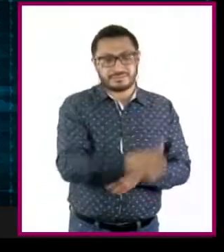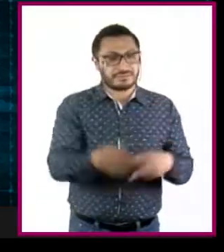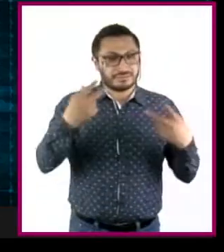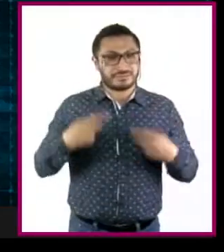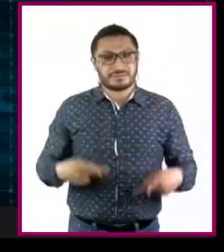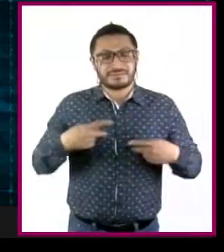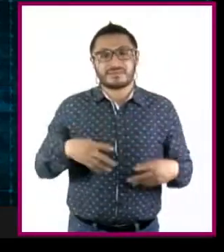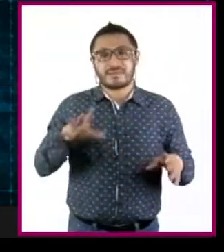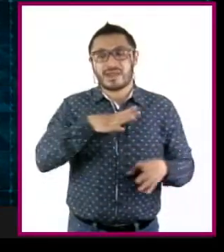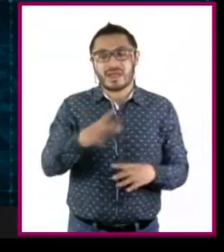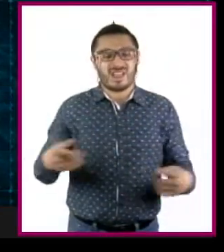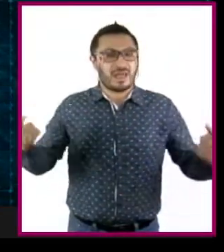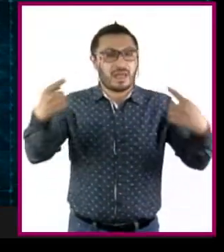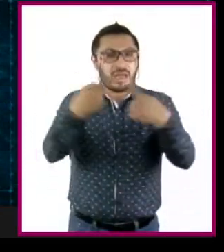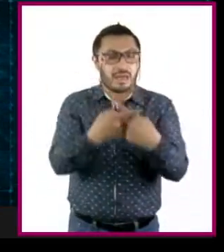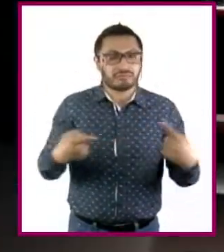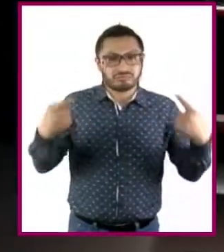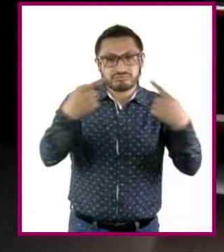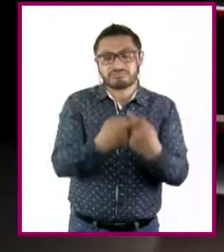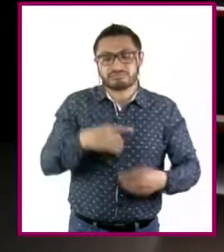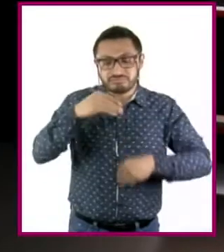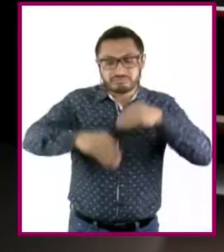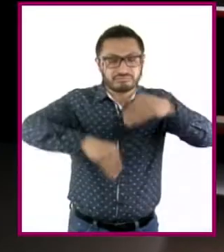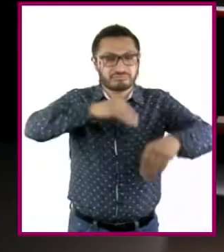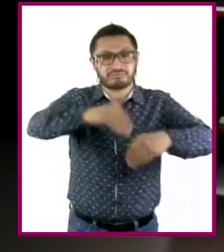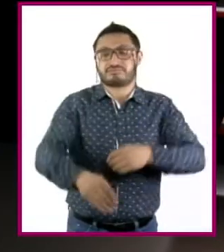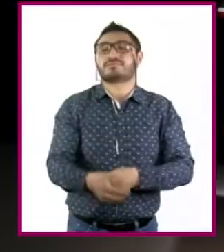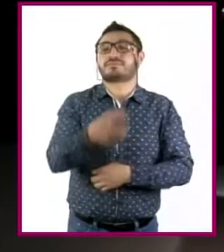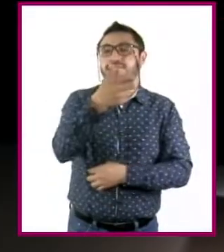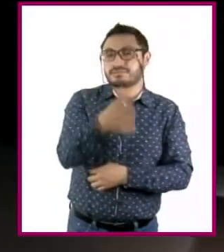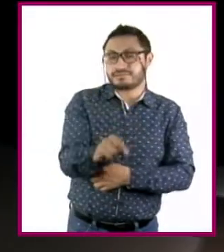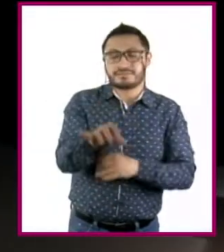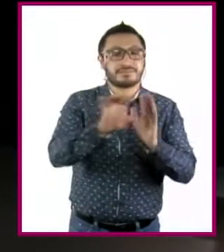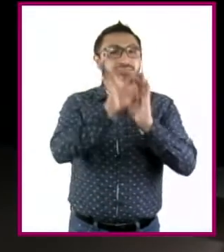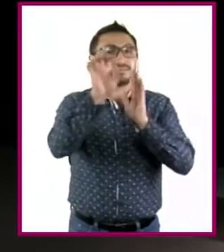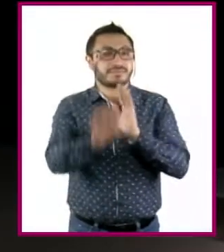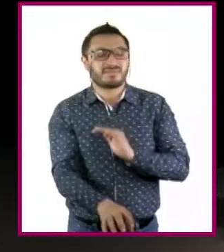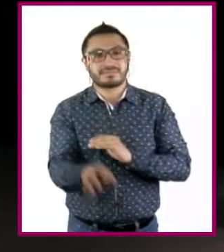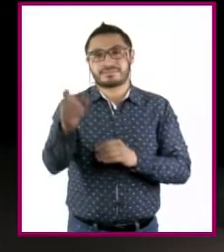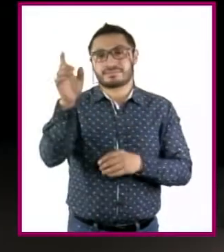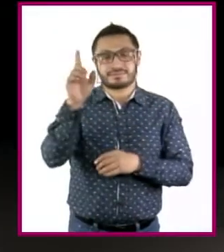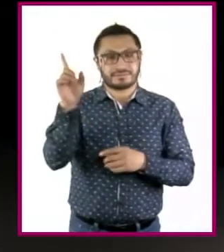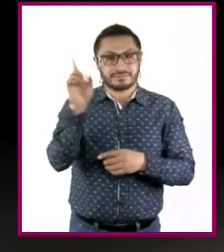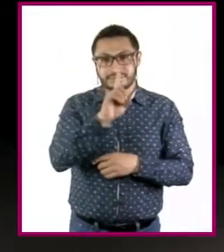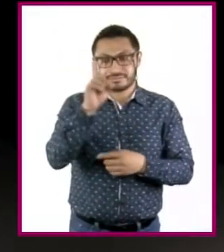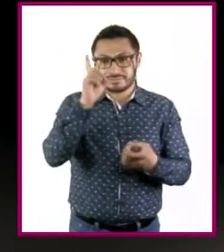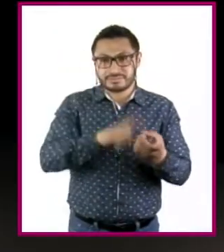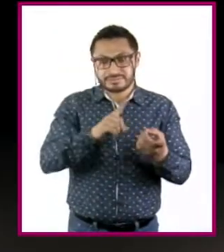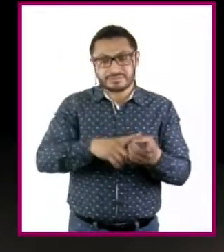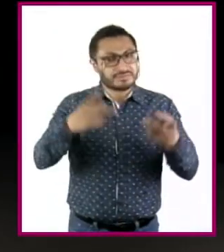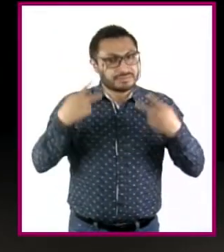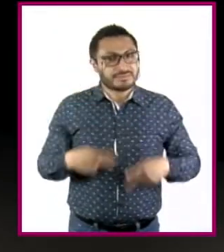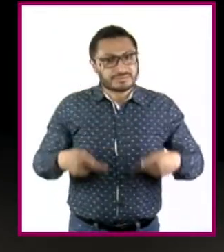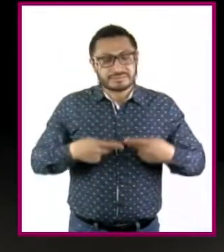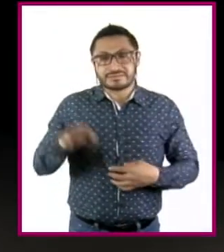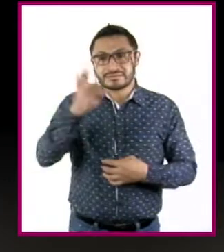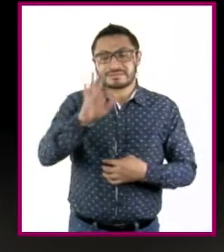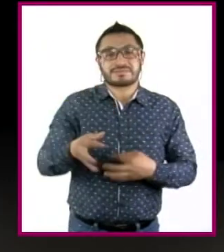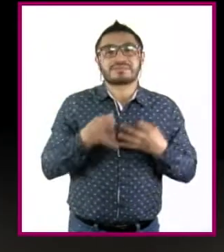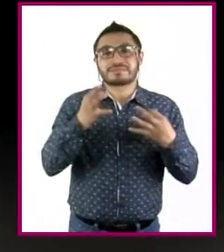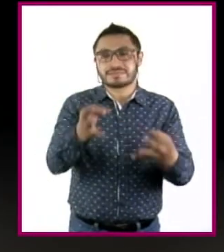cruzan en el camino de dichos procesos. Así, por ejemplo, donde un ser humano podría verse tentado a transgredir